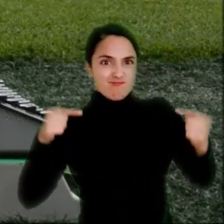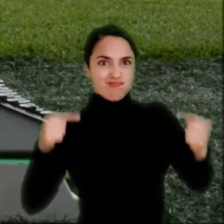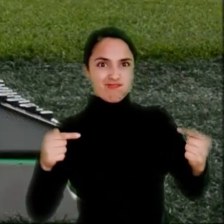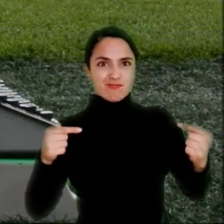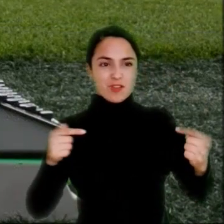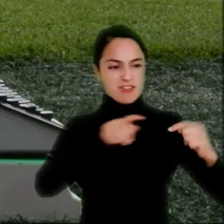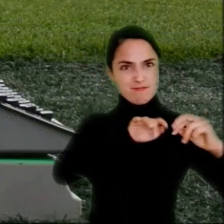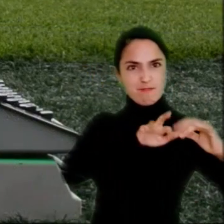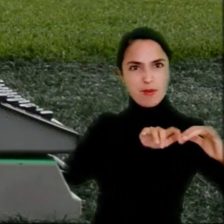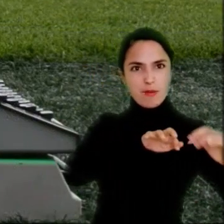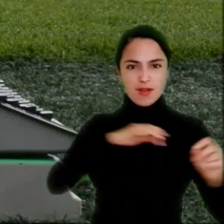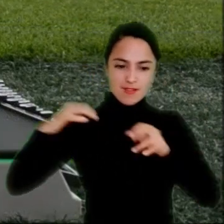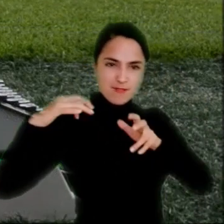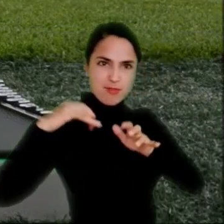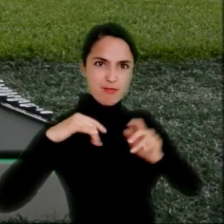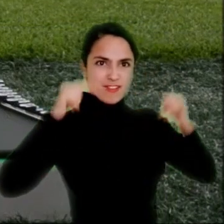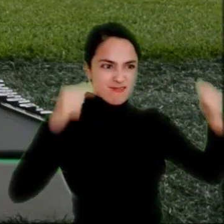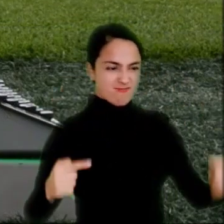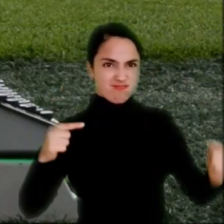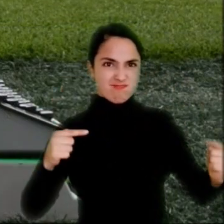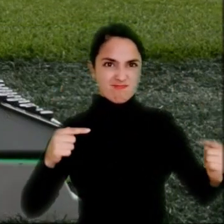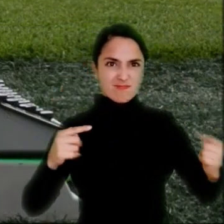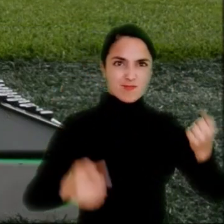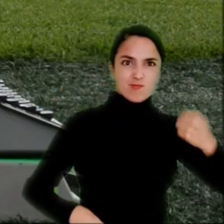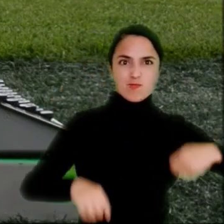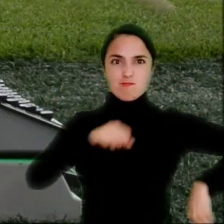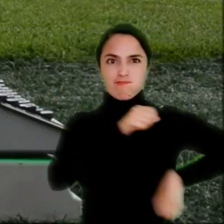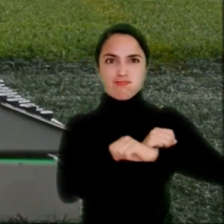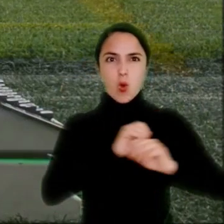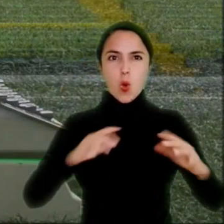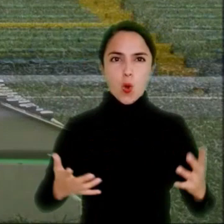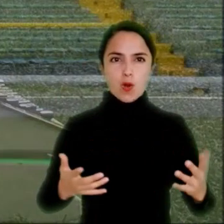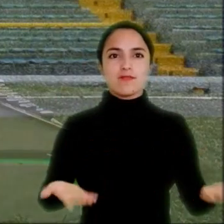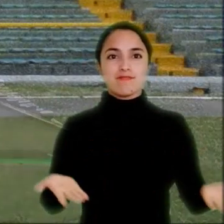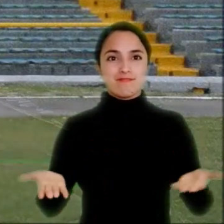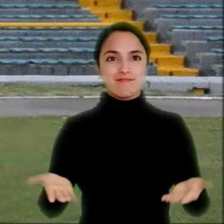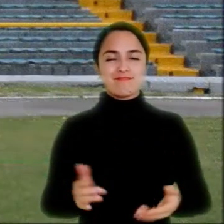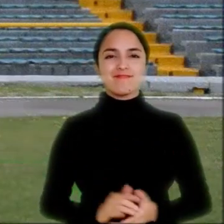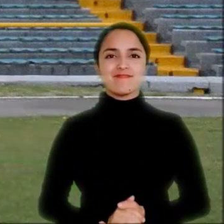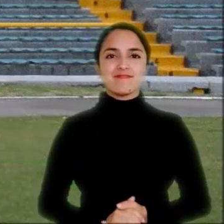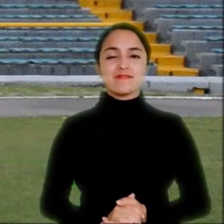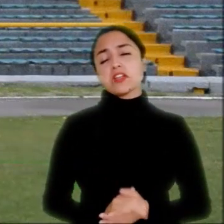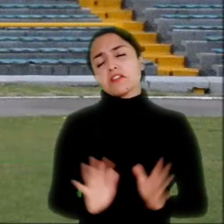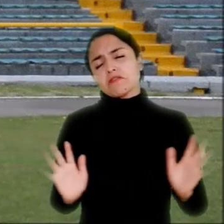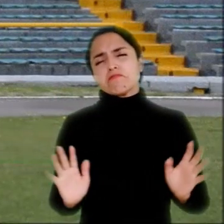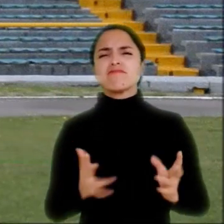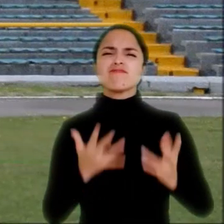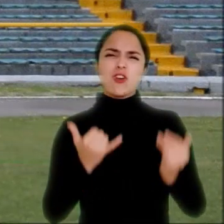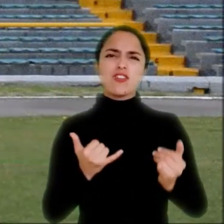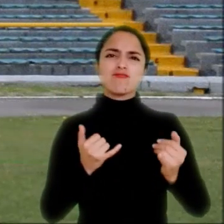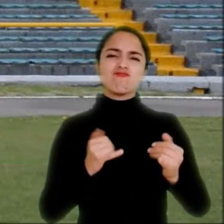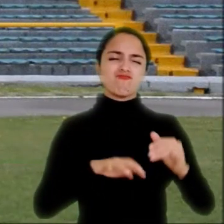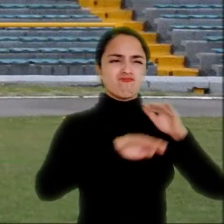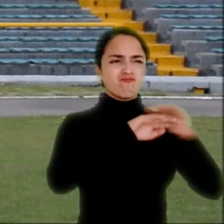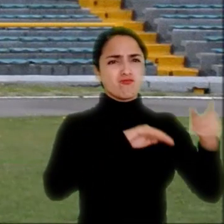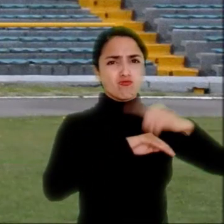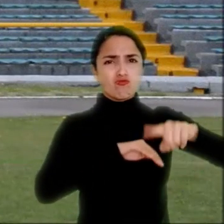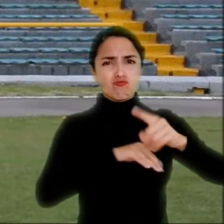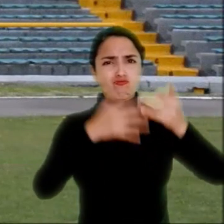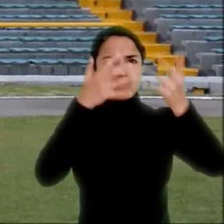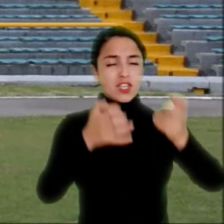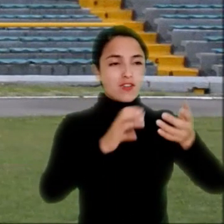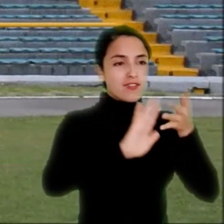Dentro de pelota entre máquinas de escribir. En todo caso, hoy quiero compartir con